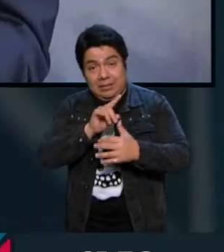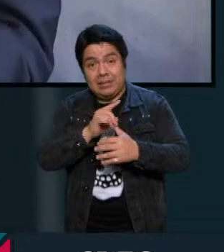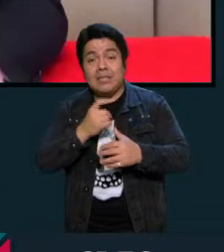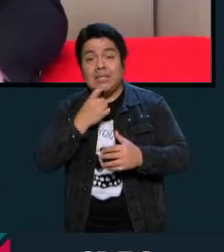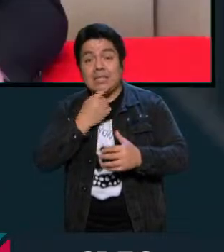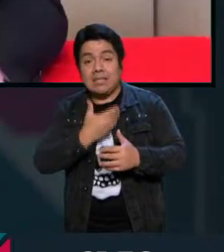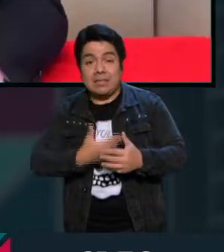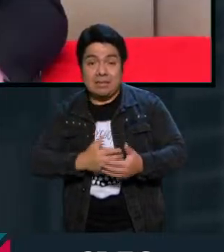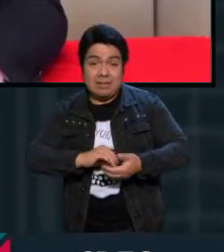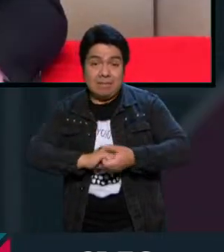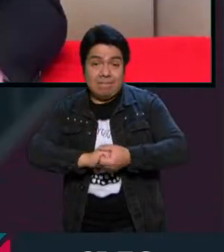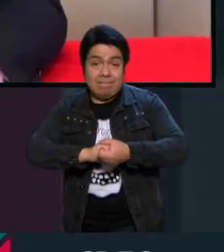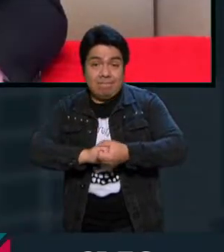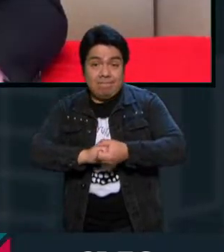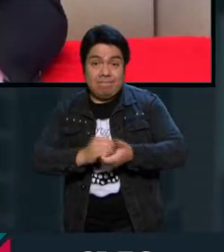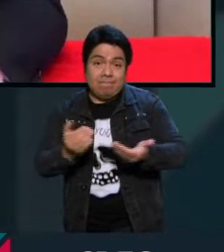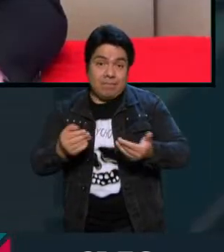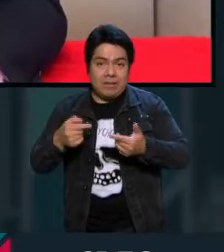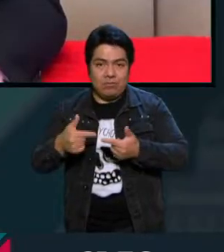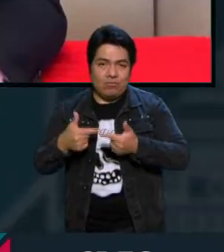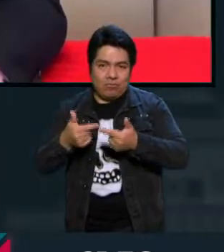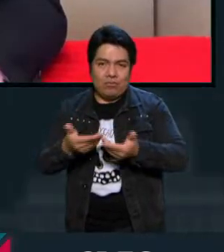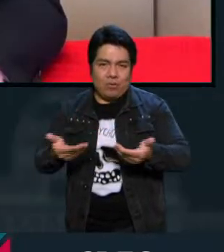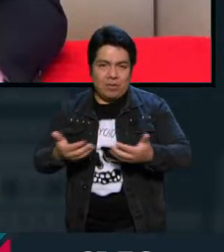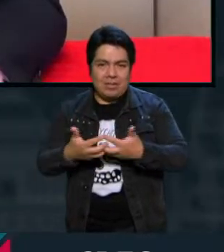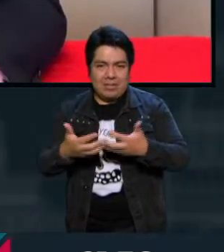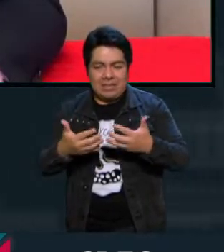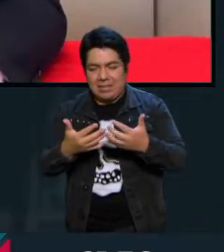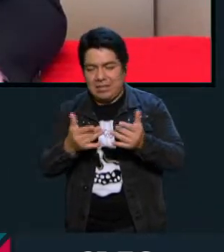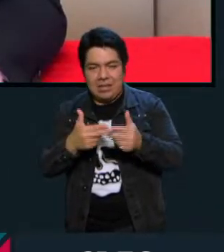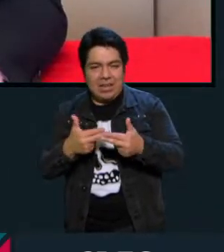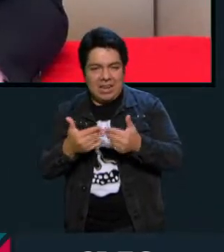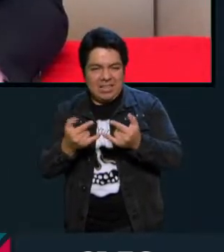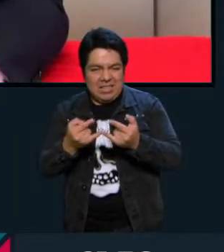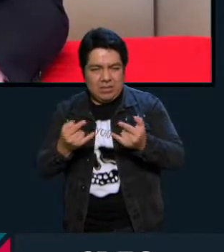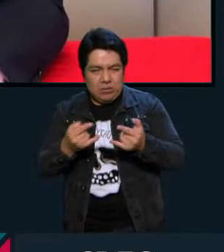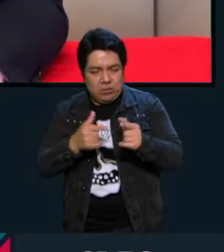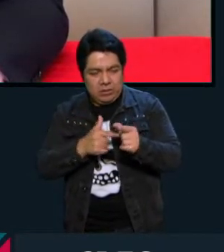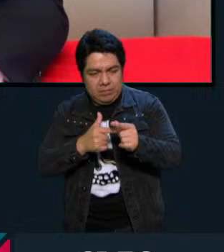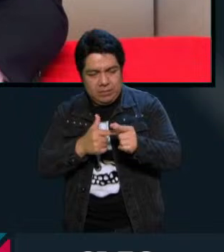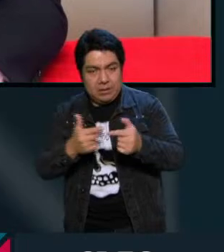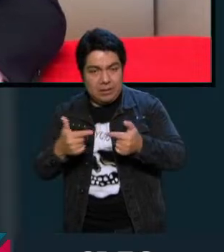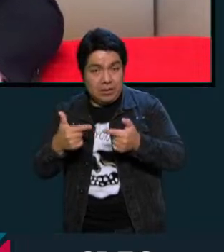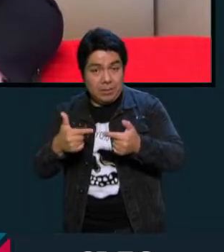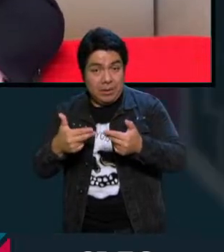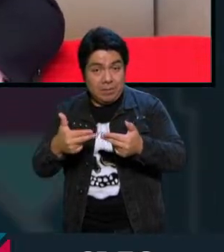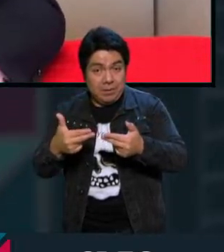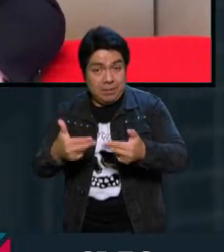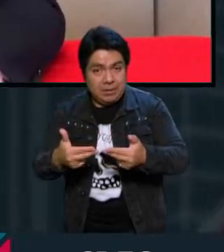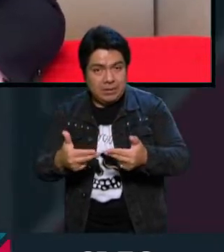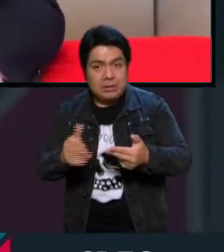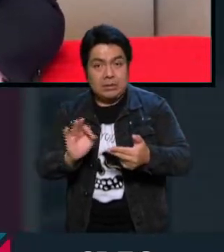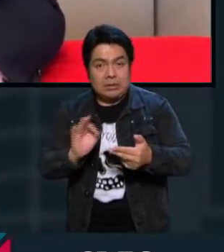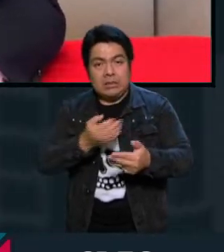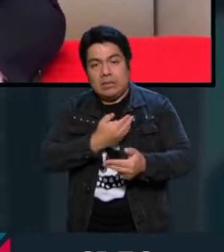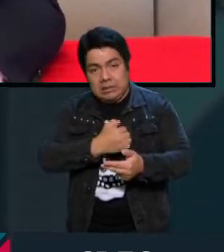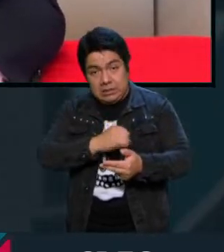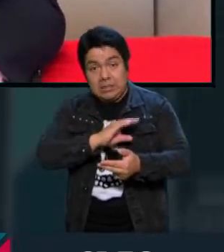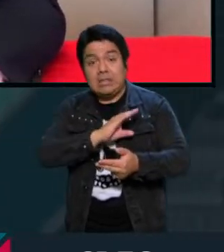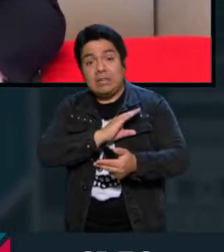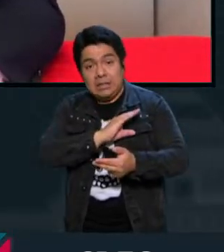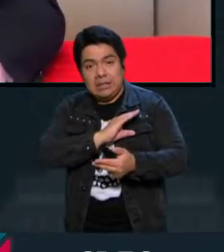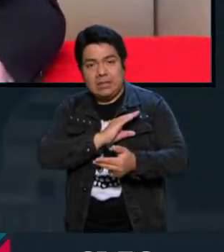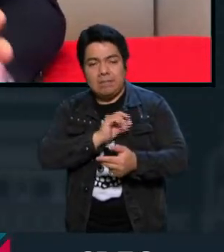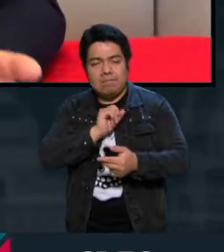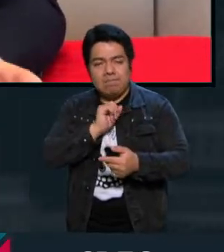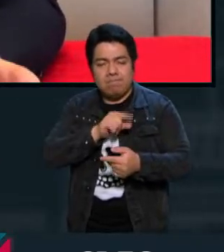Obrador, finalmente es su legado, finalmente es la herencia que deja el presidente López Obrador, me parece que si Claudia Sheinbaum le mantiene